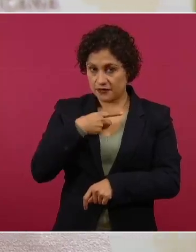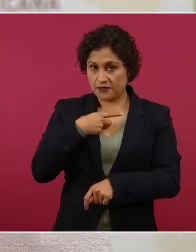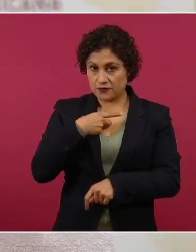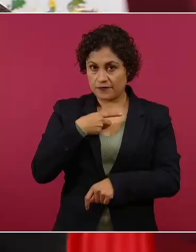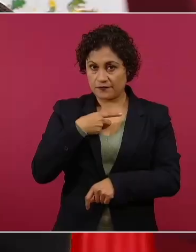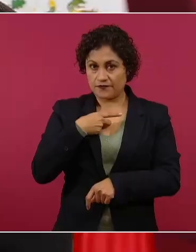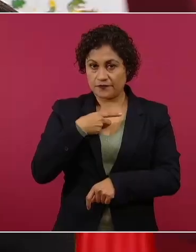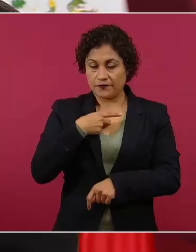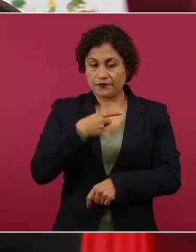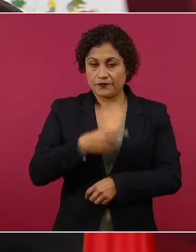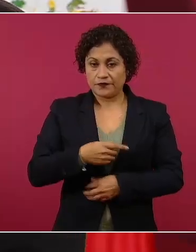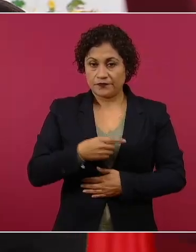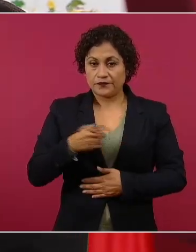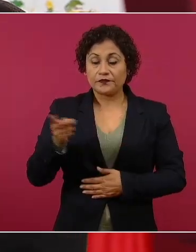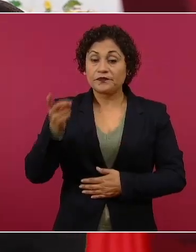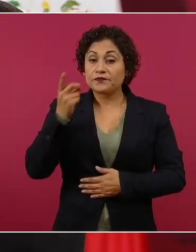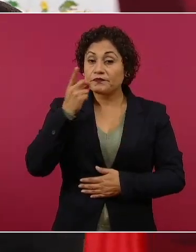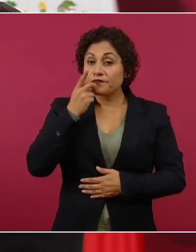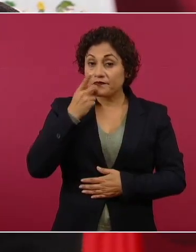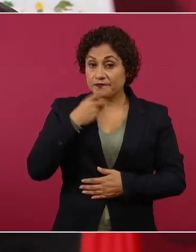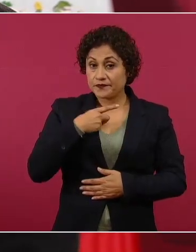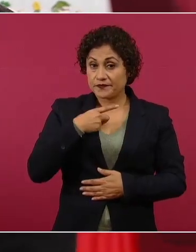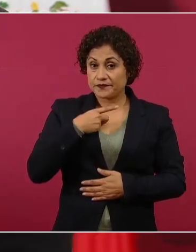Carlos Monsiváis.